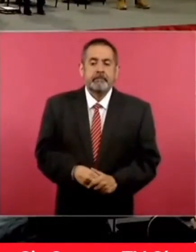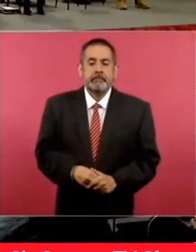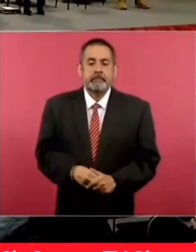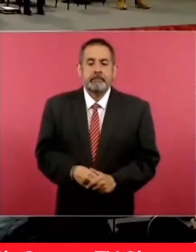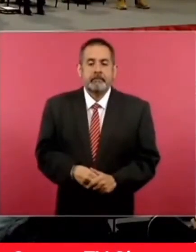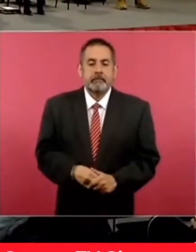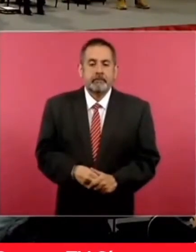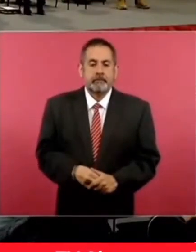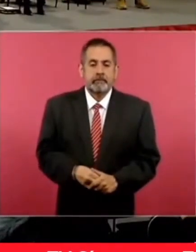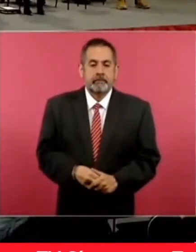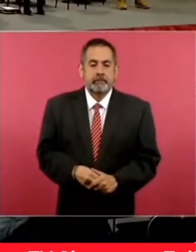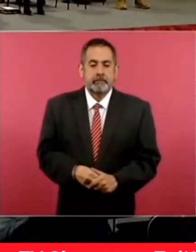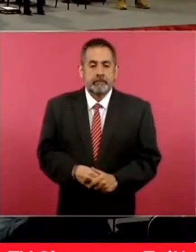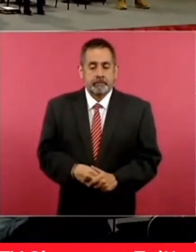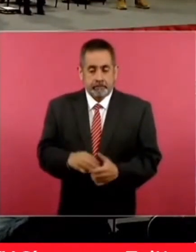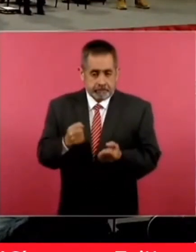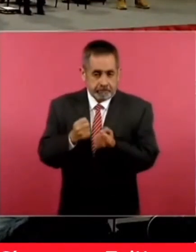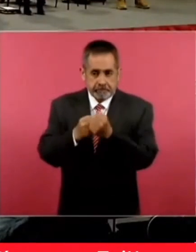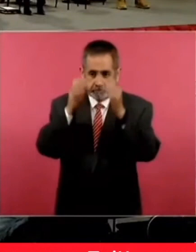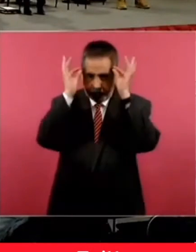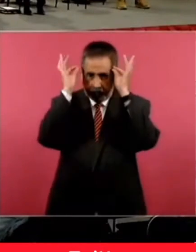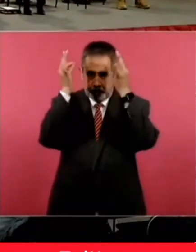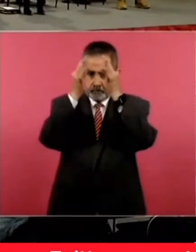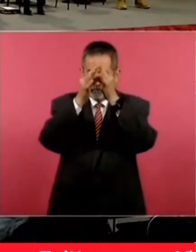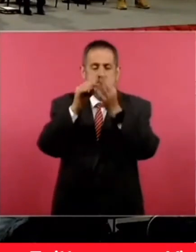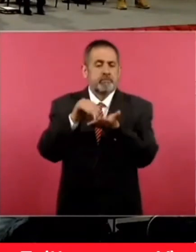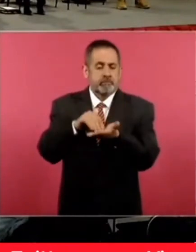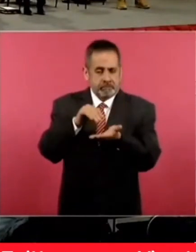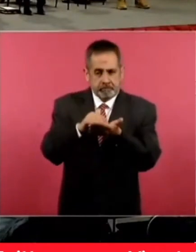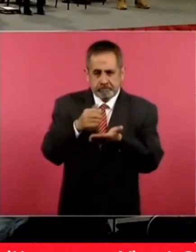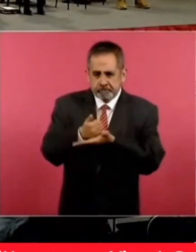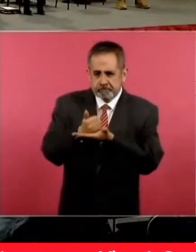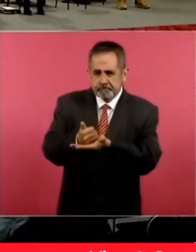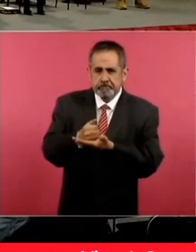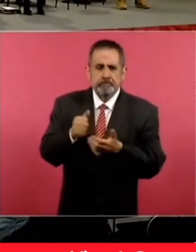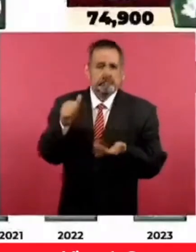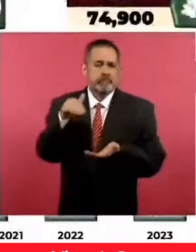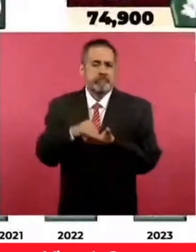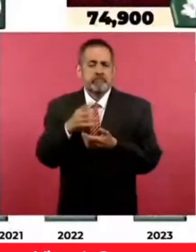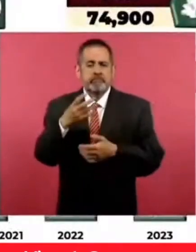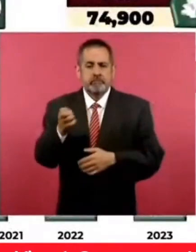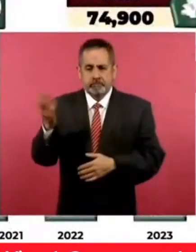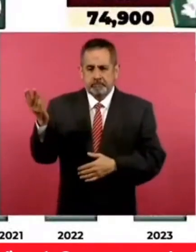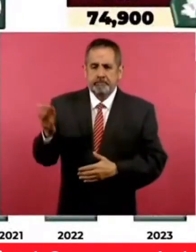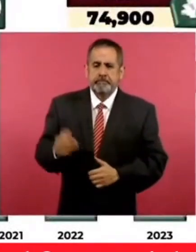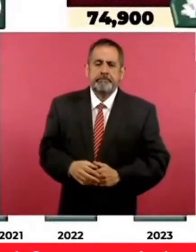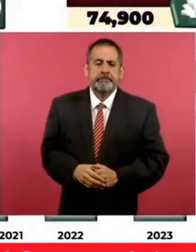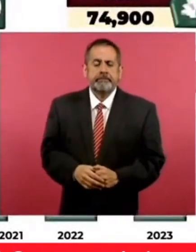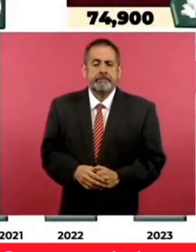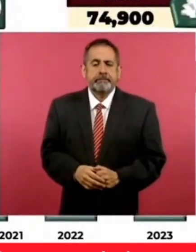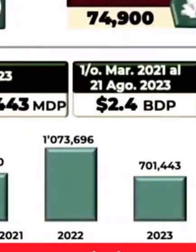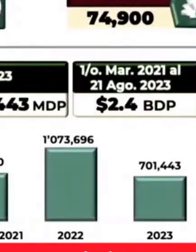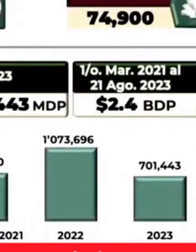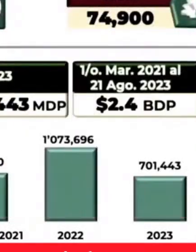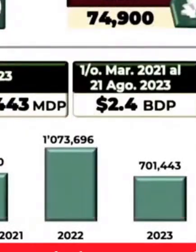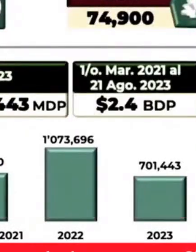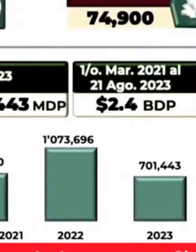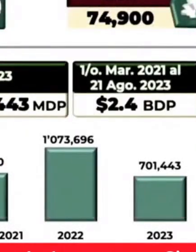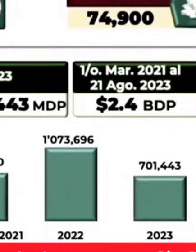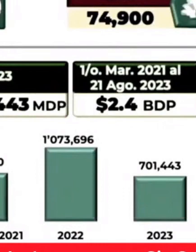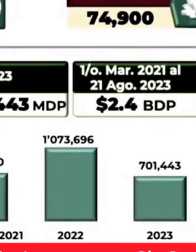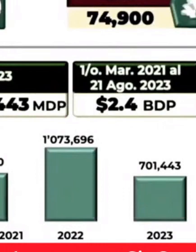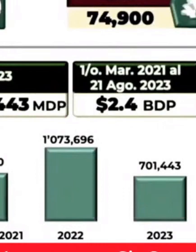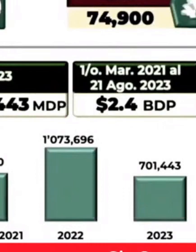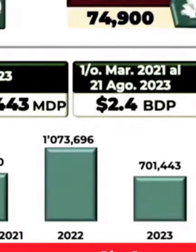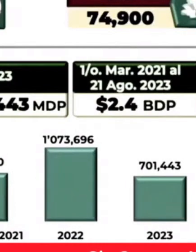en el fortalecimiento a las aduanas se sigue trabajando con los seis mil cuatrocientos veinticuatro elementos atendiendo